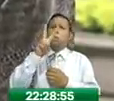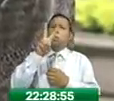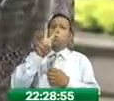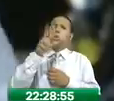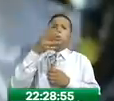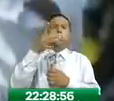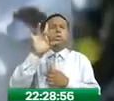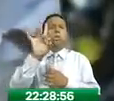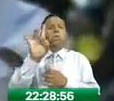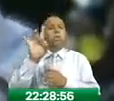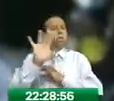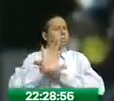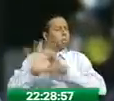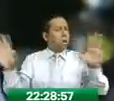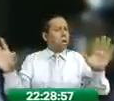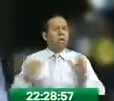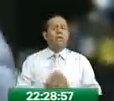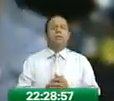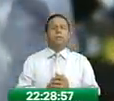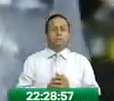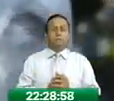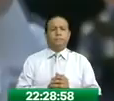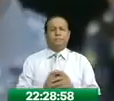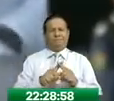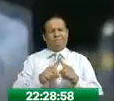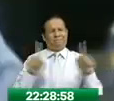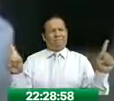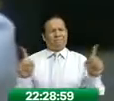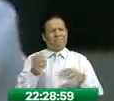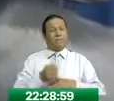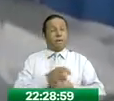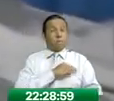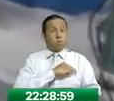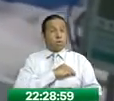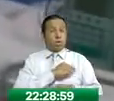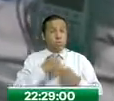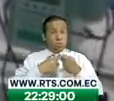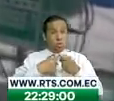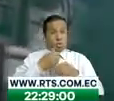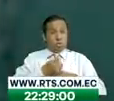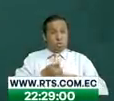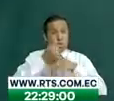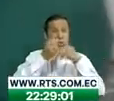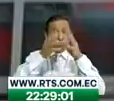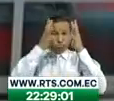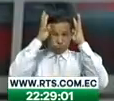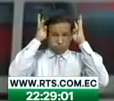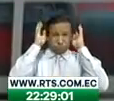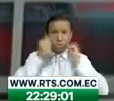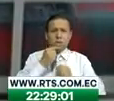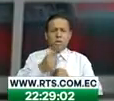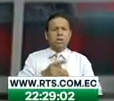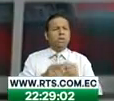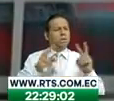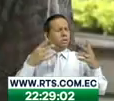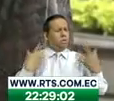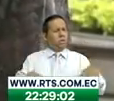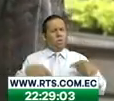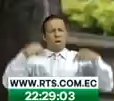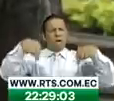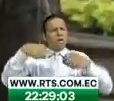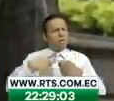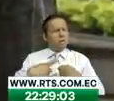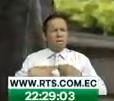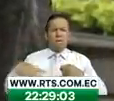217. Sin embargo, el alcalde Jorge Yunda ha indicado que los servicios sanitarios ya no dan más. Si bien